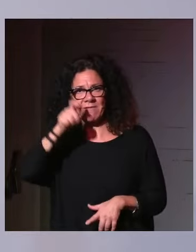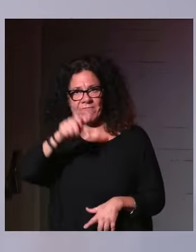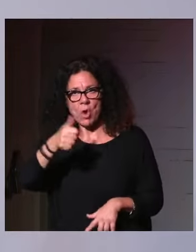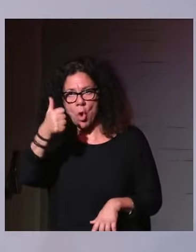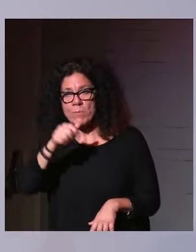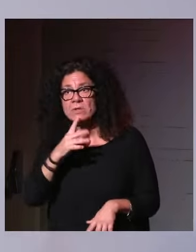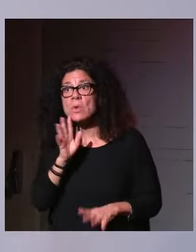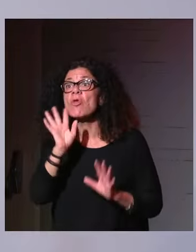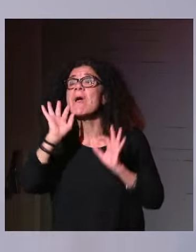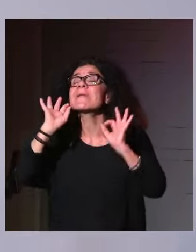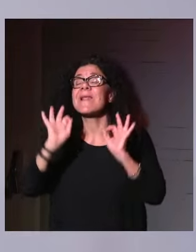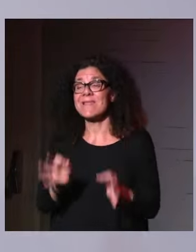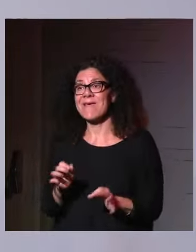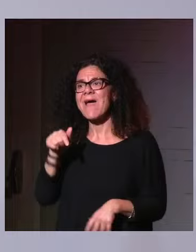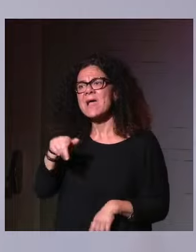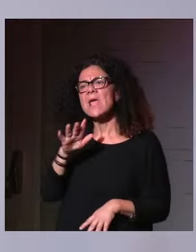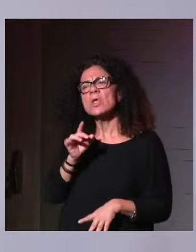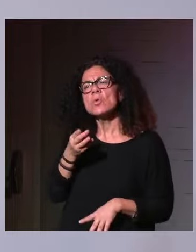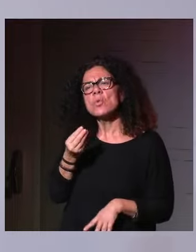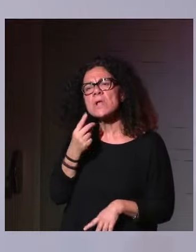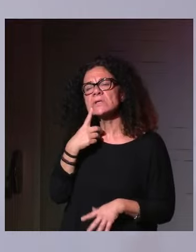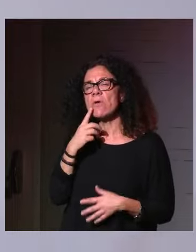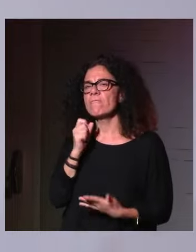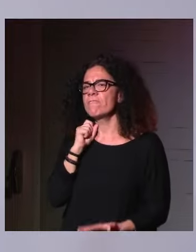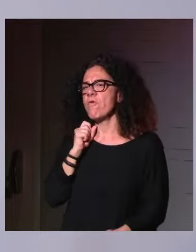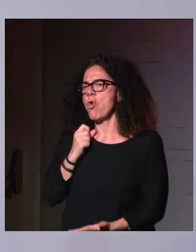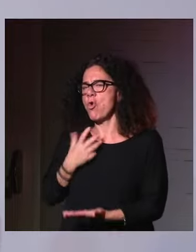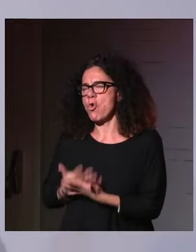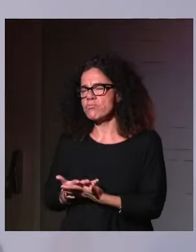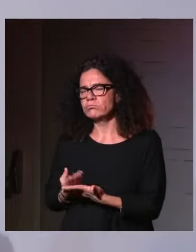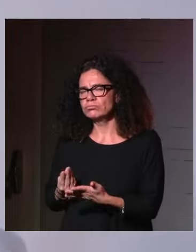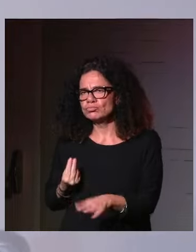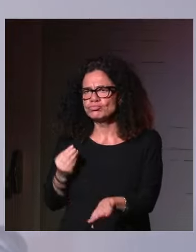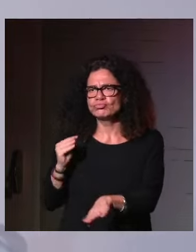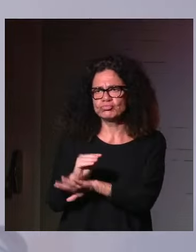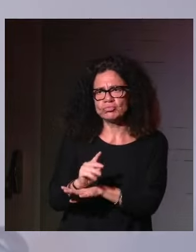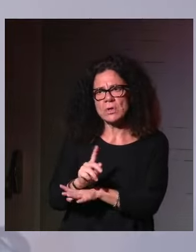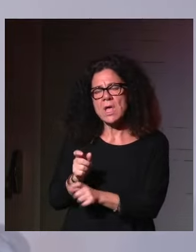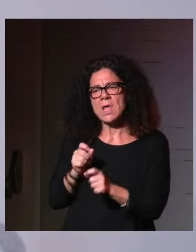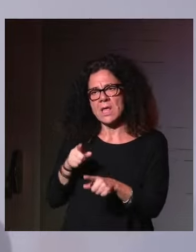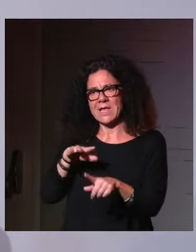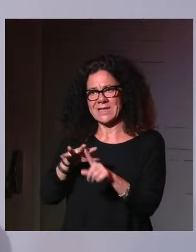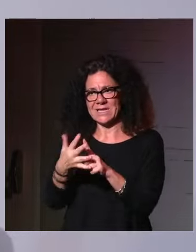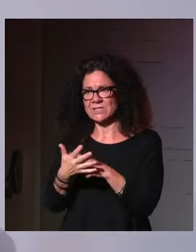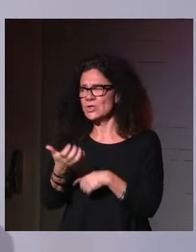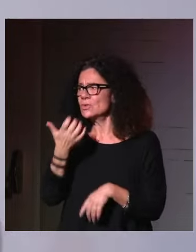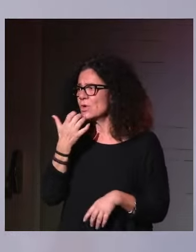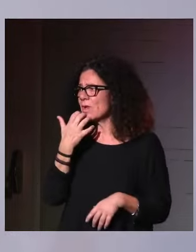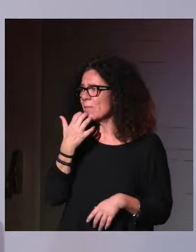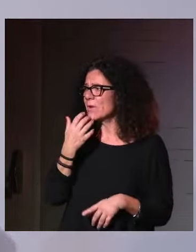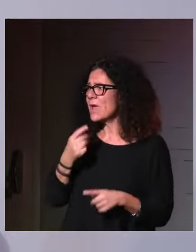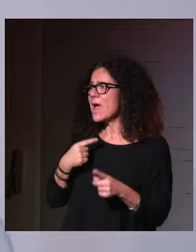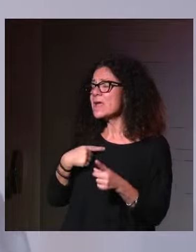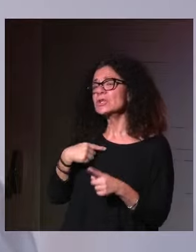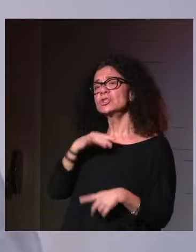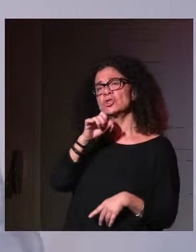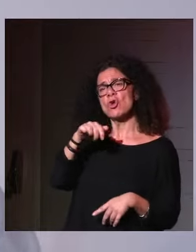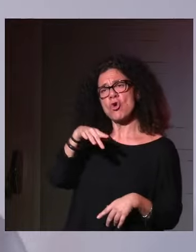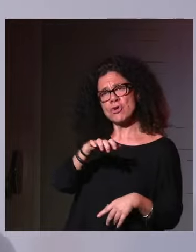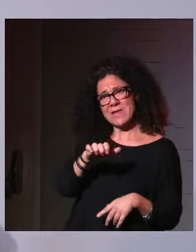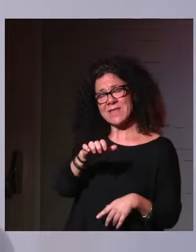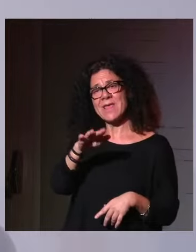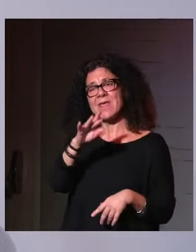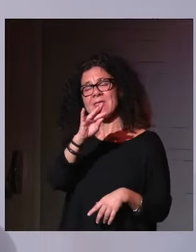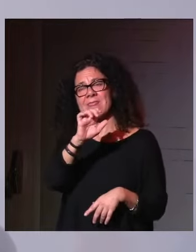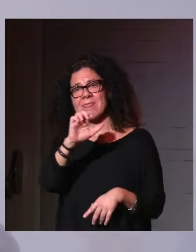cuando en realidad aquí hay unas grandes fortunas invertidas en esto O sea por ejemplo en el caso de Amber herdy y Johnny Depp la gran